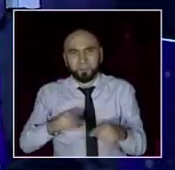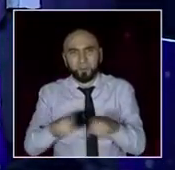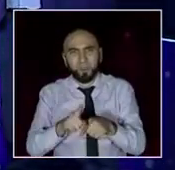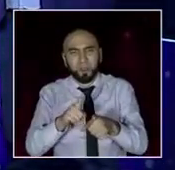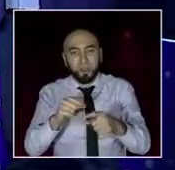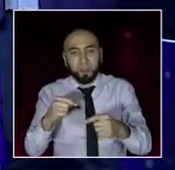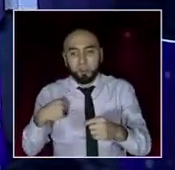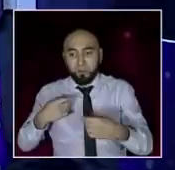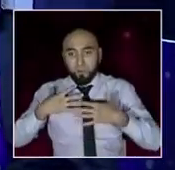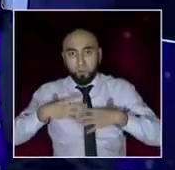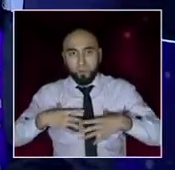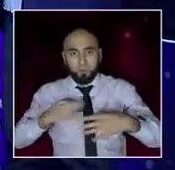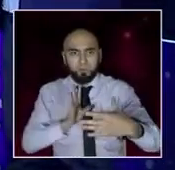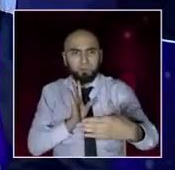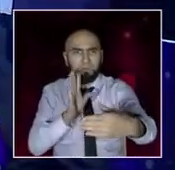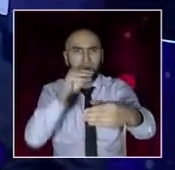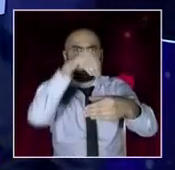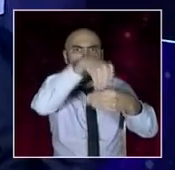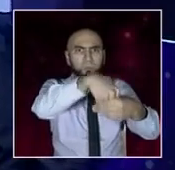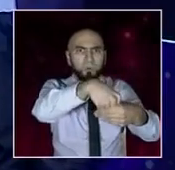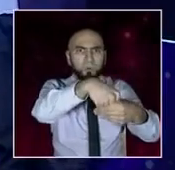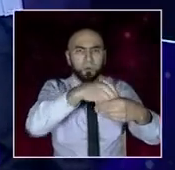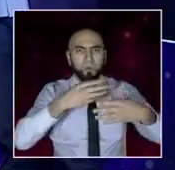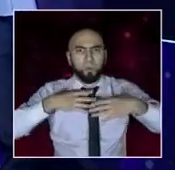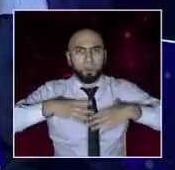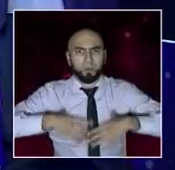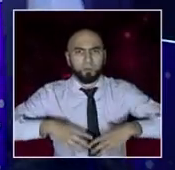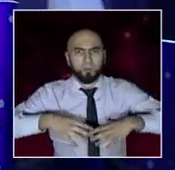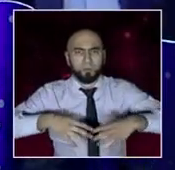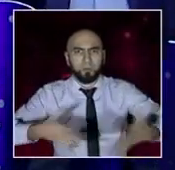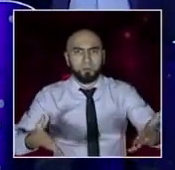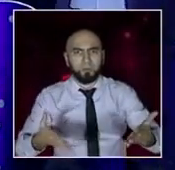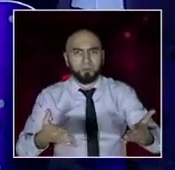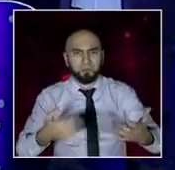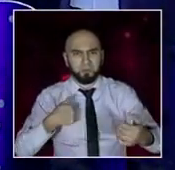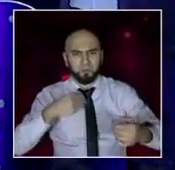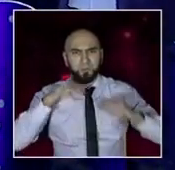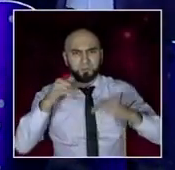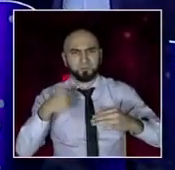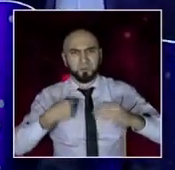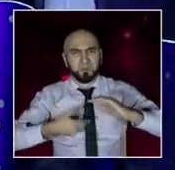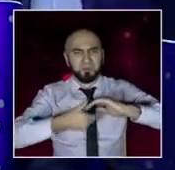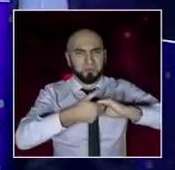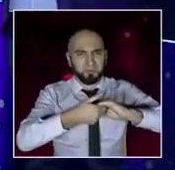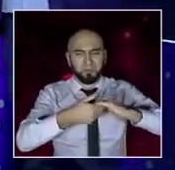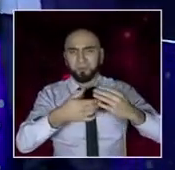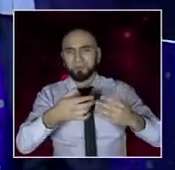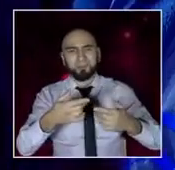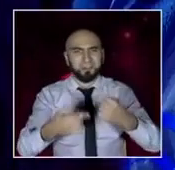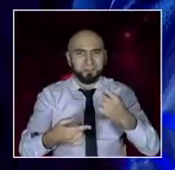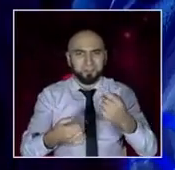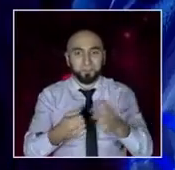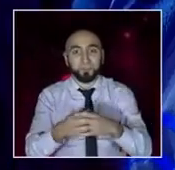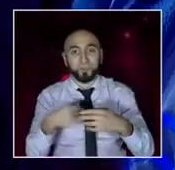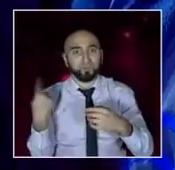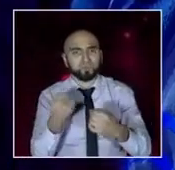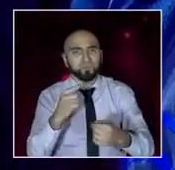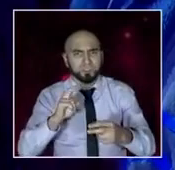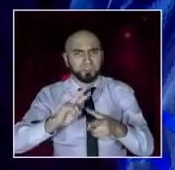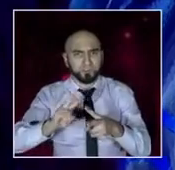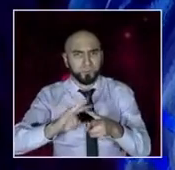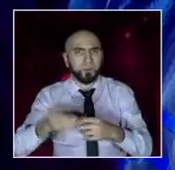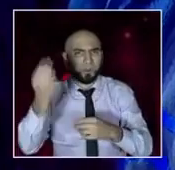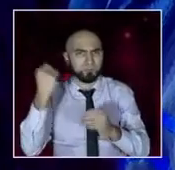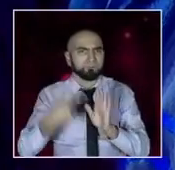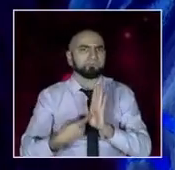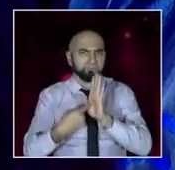persona, dándose la mano y dándote la mano a ti misma. Esto lo pusimos en un festival de ciencia en Brighton, donde yo vivo. El año